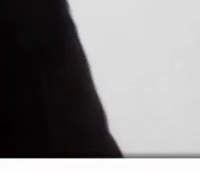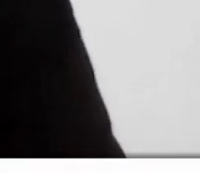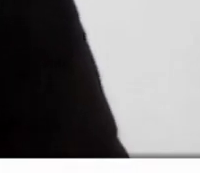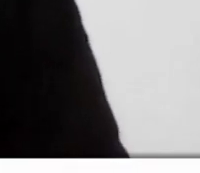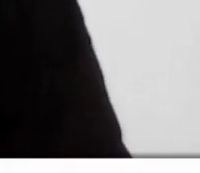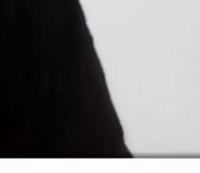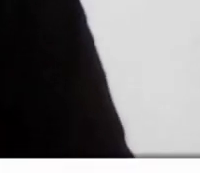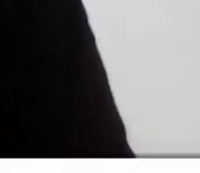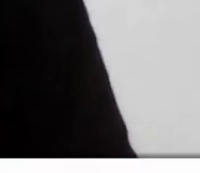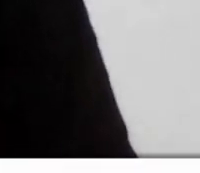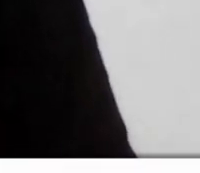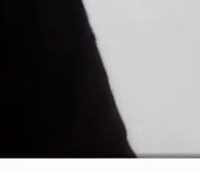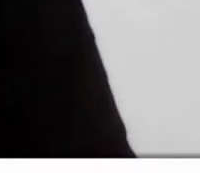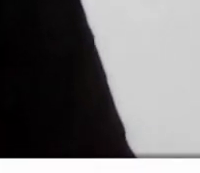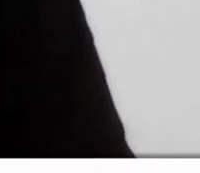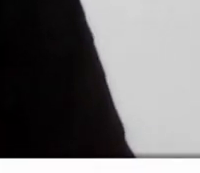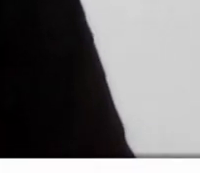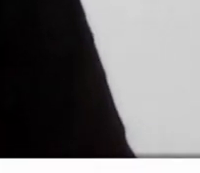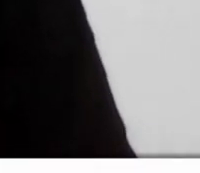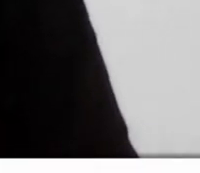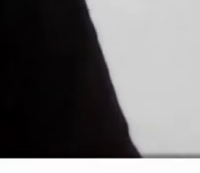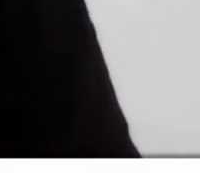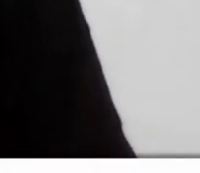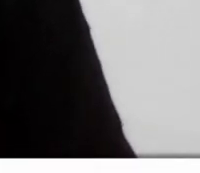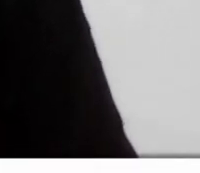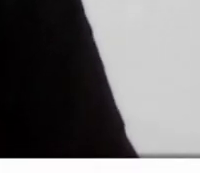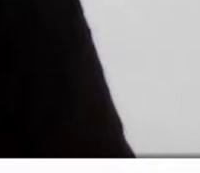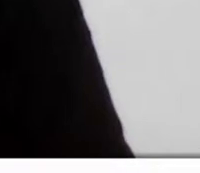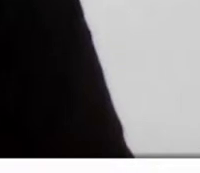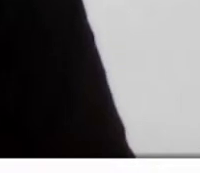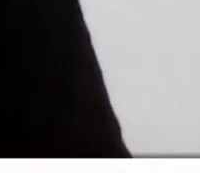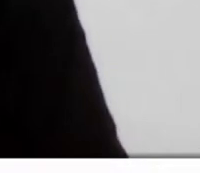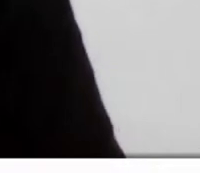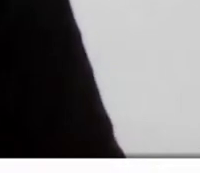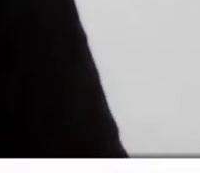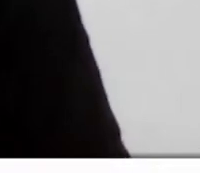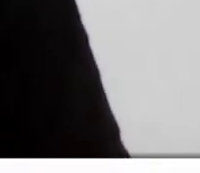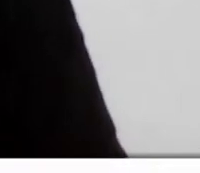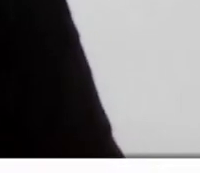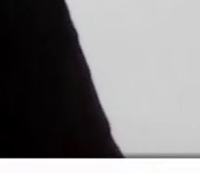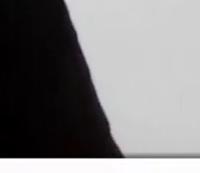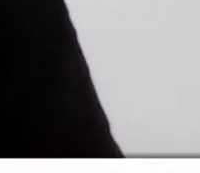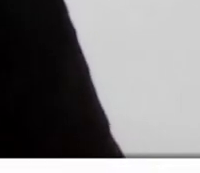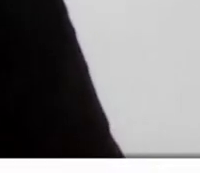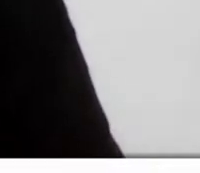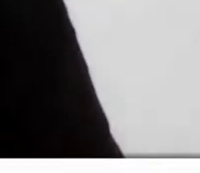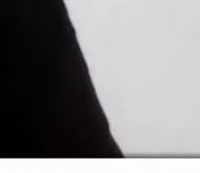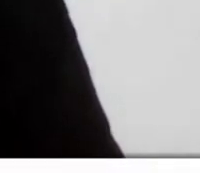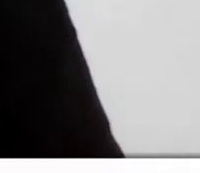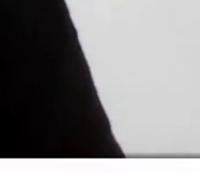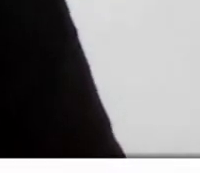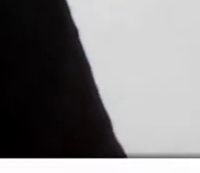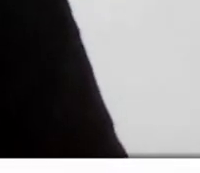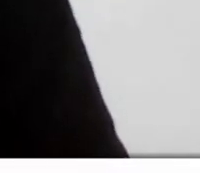tiene, para asistir al sostenimiento de la economía.